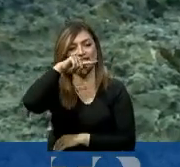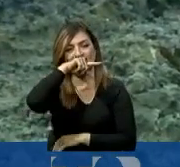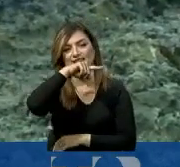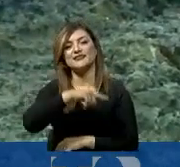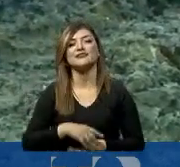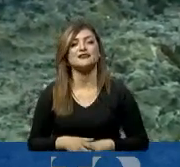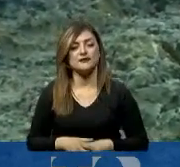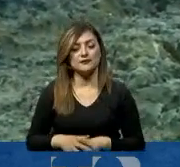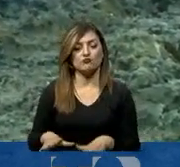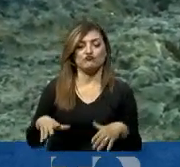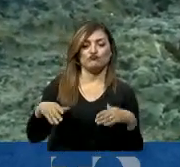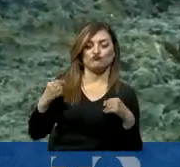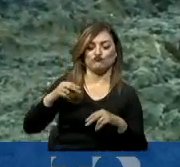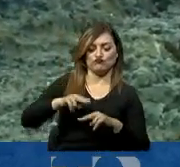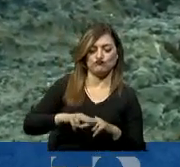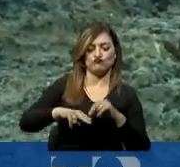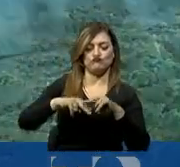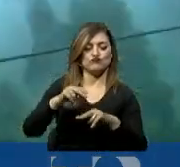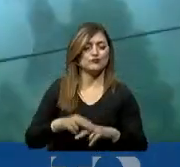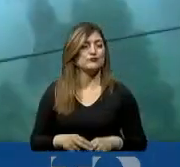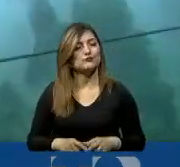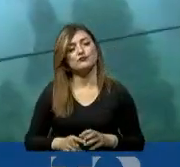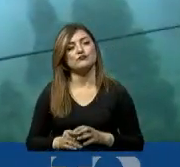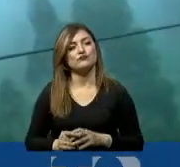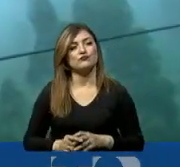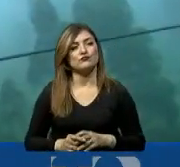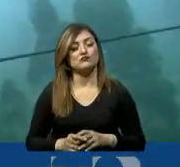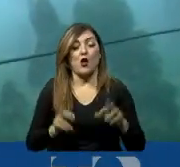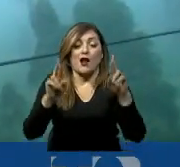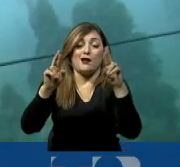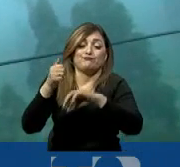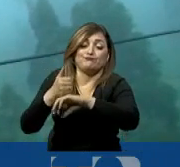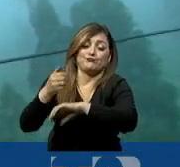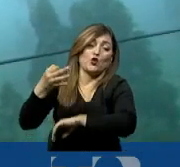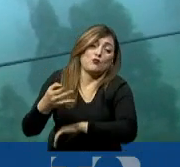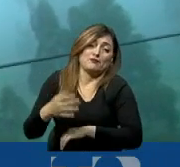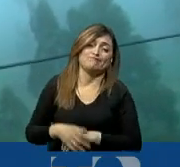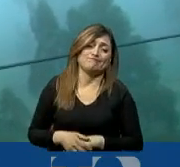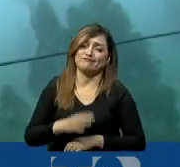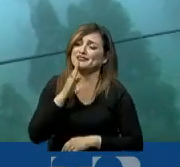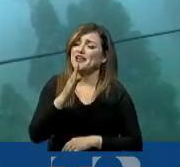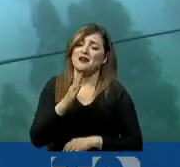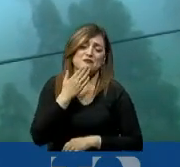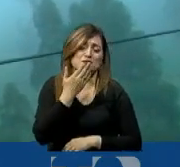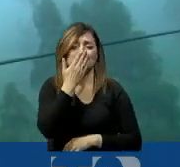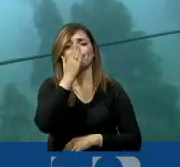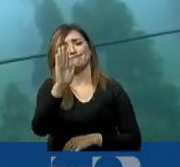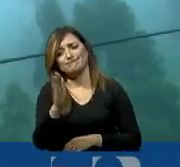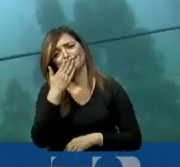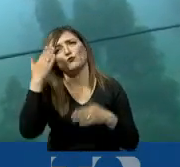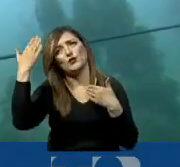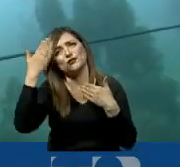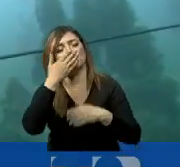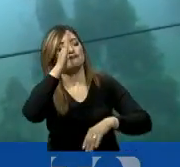la cual asumiría las competencias para ejecutar esta obra. Esperamos que cumplan y no sean una más de las ofertas que siempre han venido haciendo los